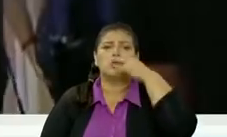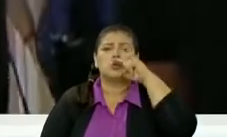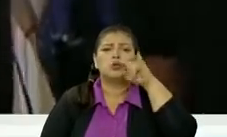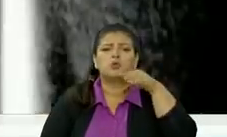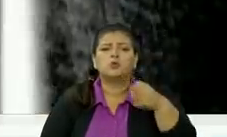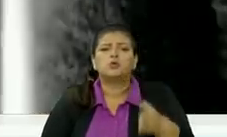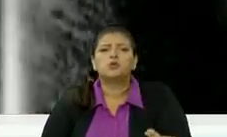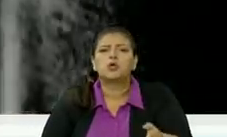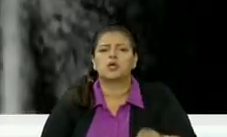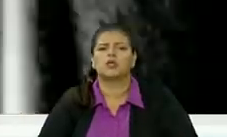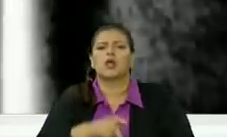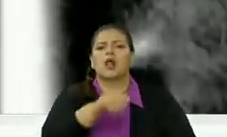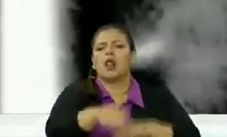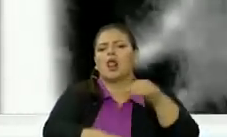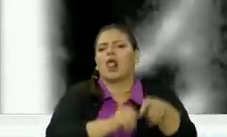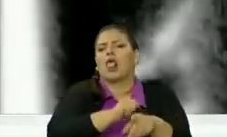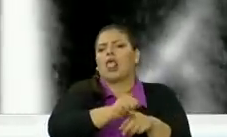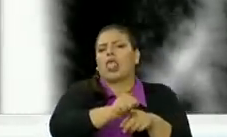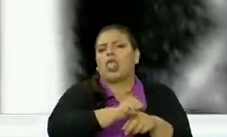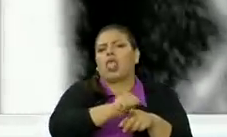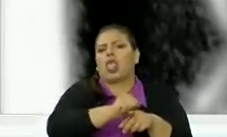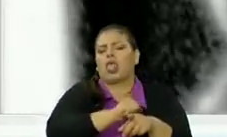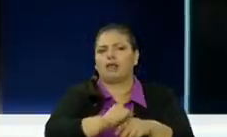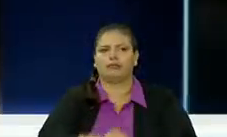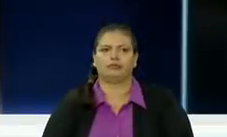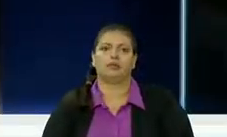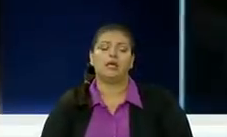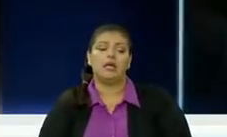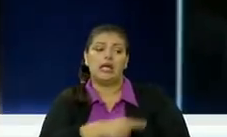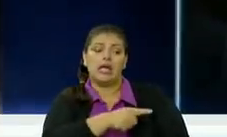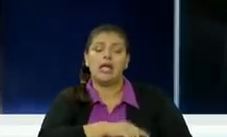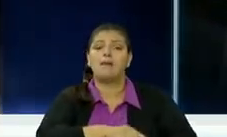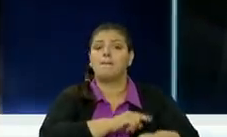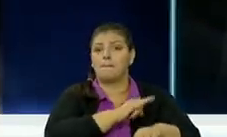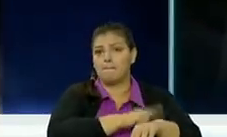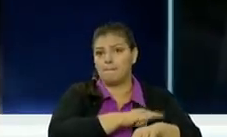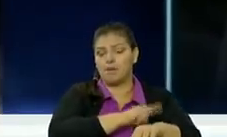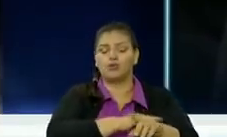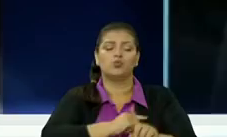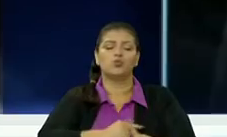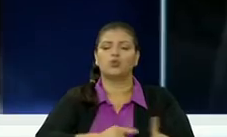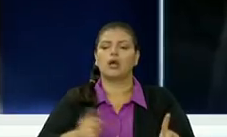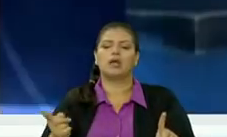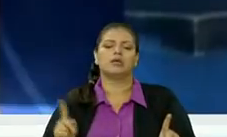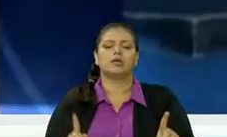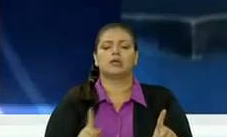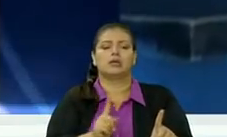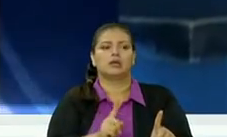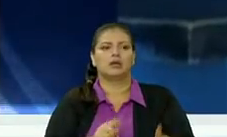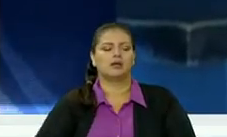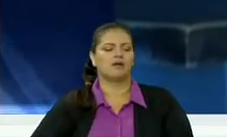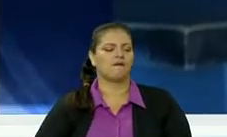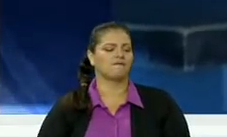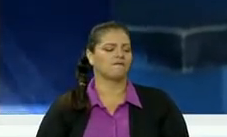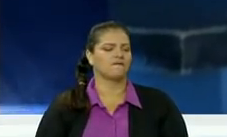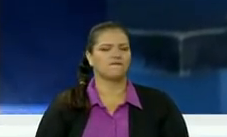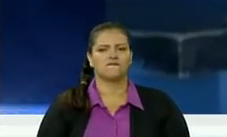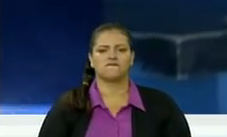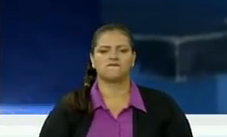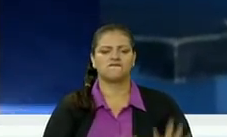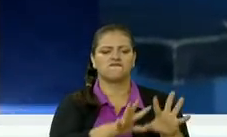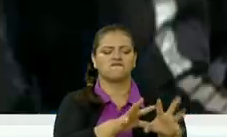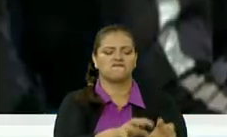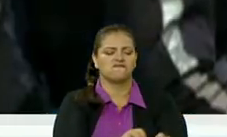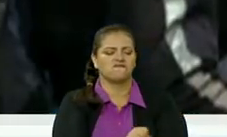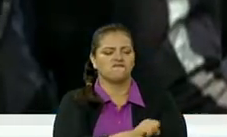sujeto encontró al pequeño en los baños del lugar. Se le insinuó. De ahí que el niño llamó a sus padres para contarles lo que